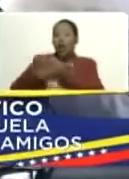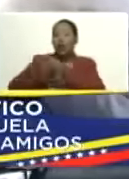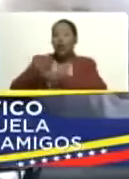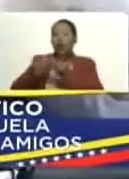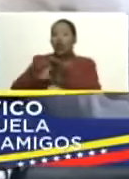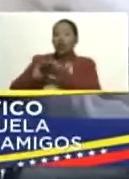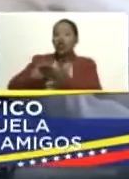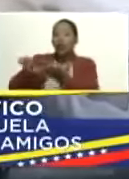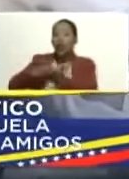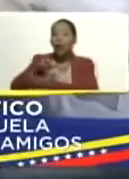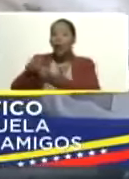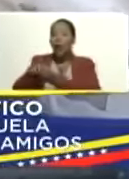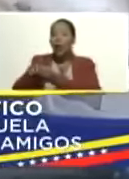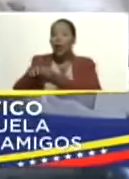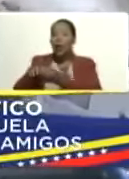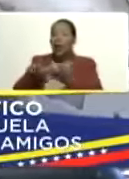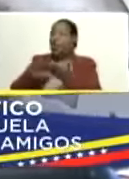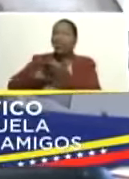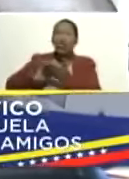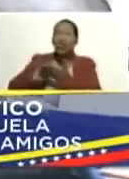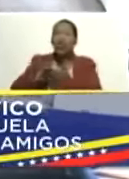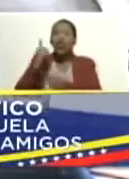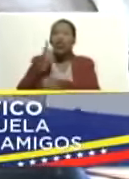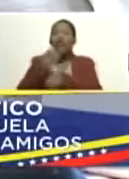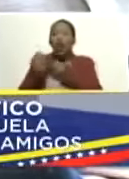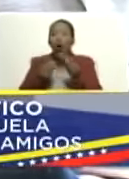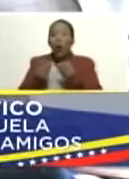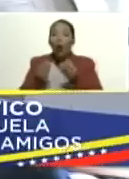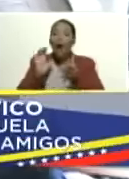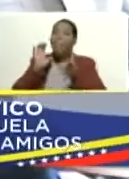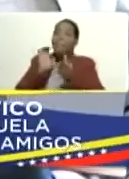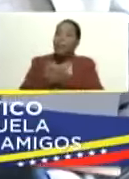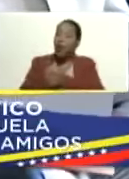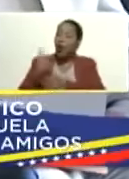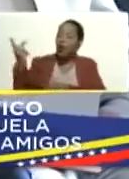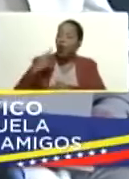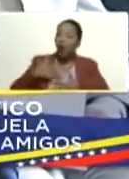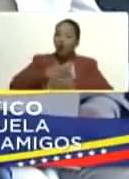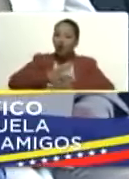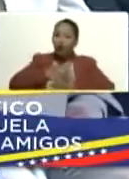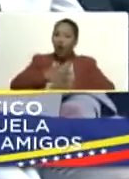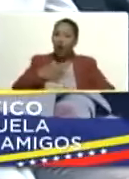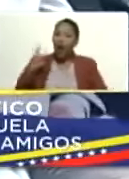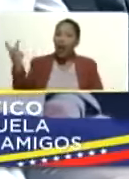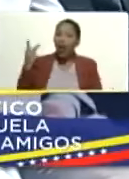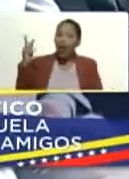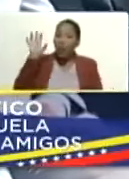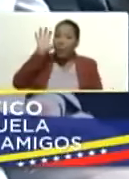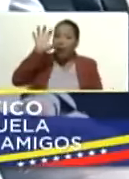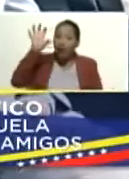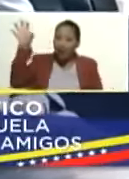Y que la solución tiene que ser amistosa y satisfactoria para las partes.